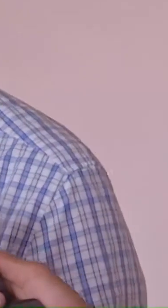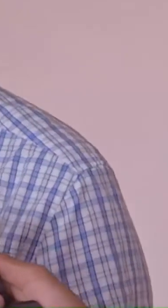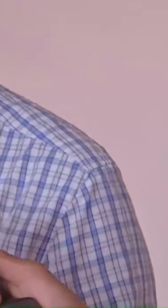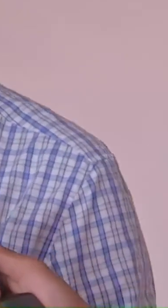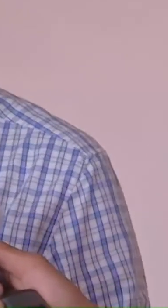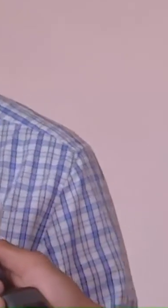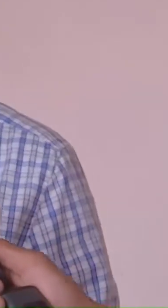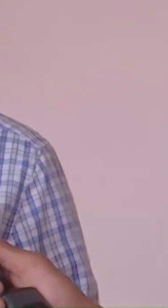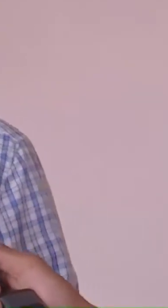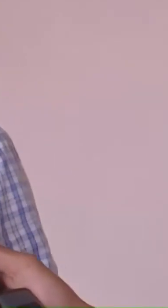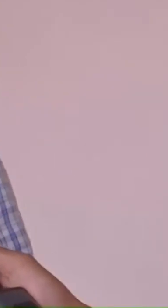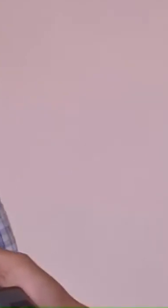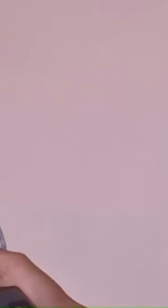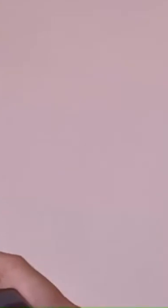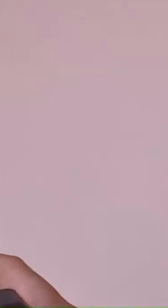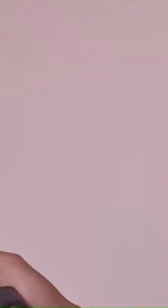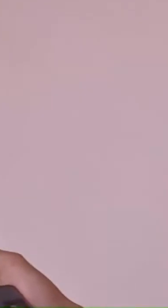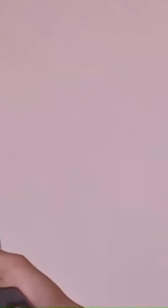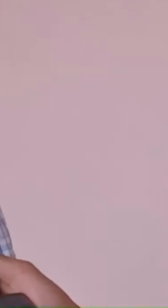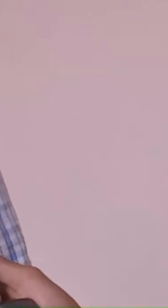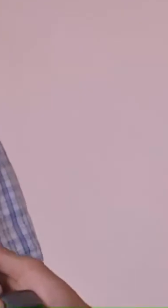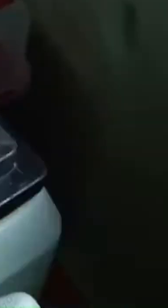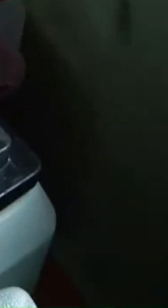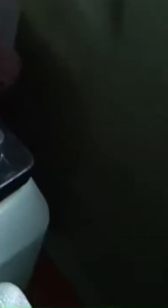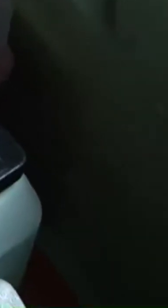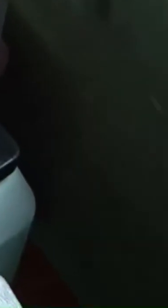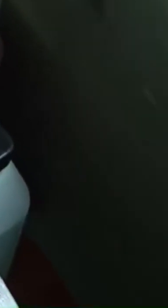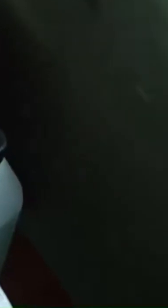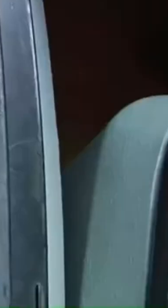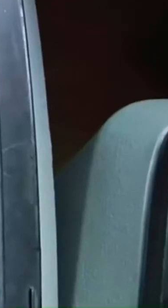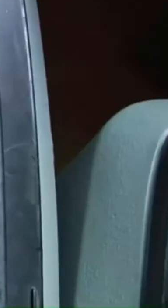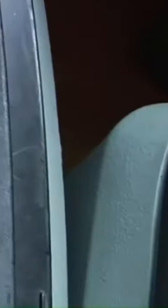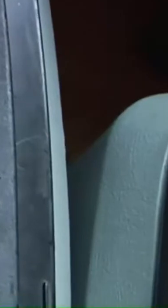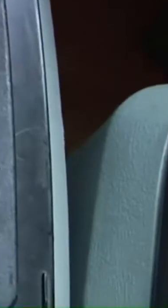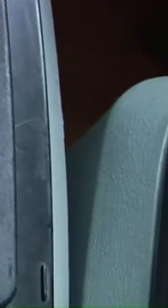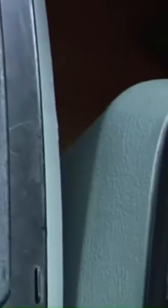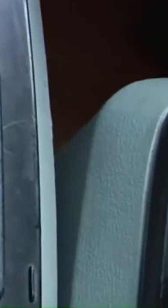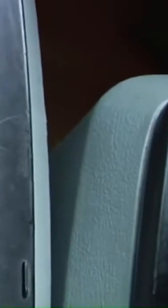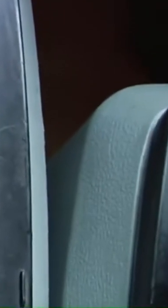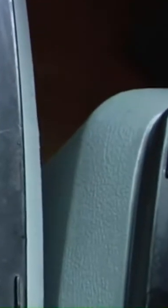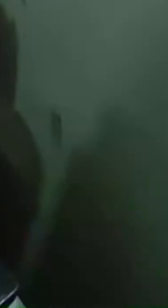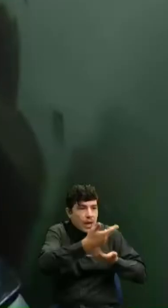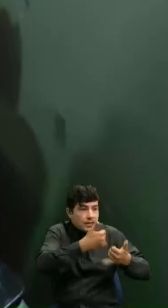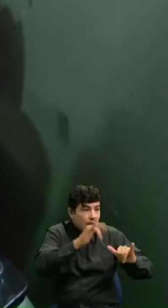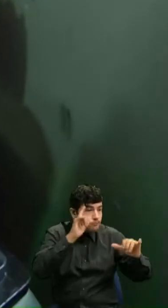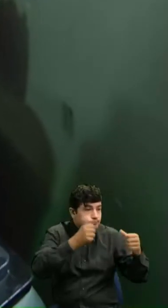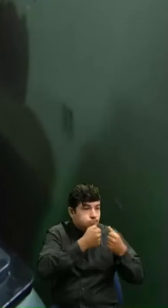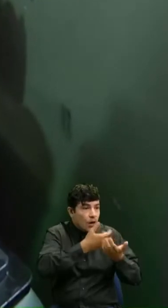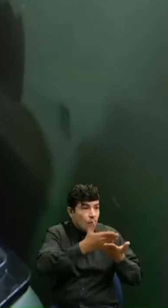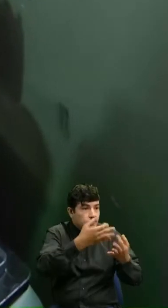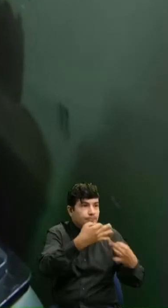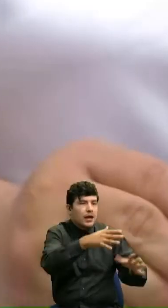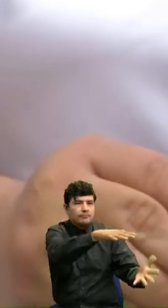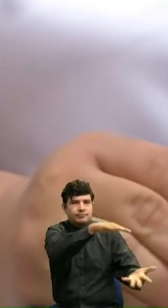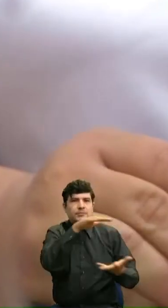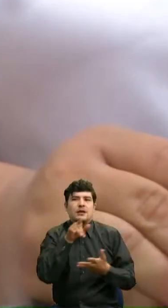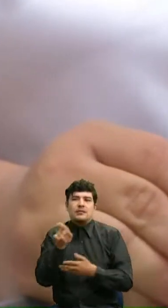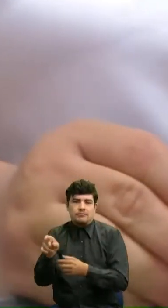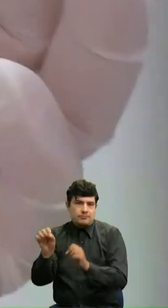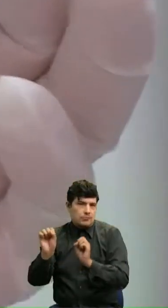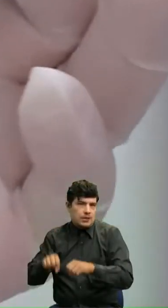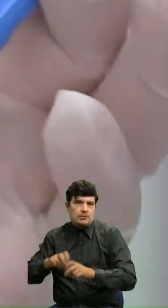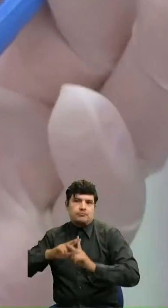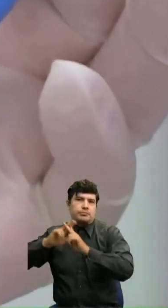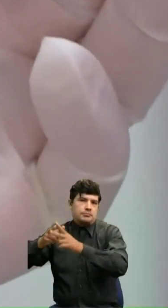adquisición y compra para el ultra congelador que le será entregado a la ciudad de cúcuta la primera profesional de la salud que se vacunará será la